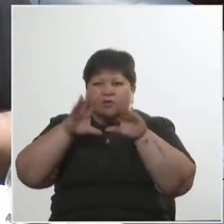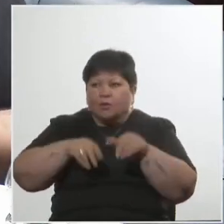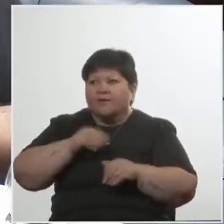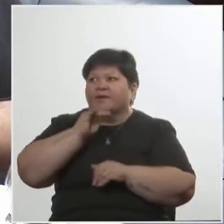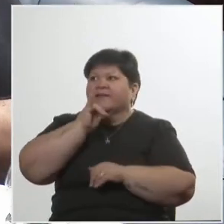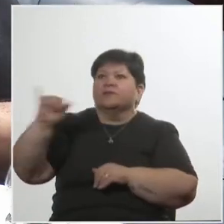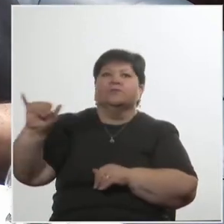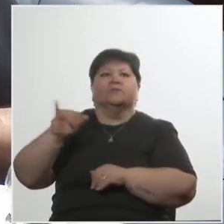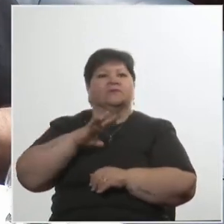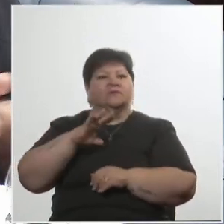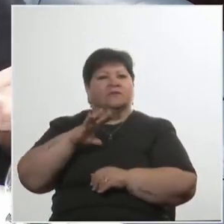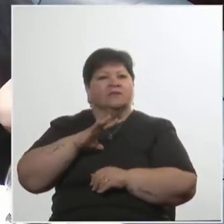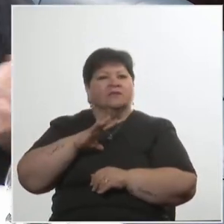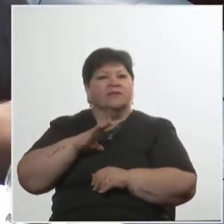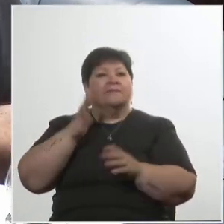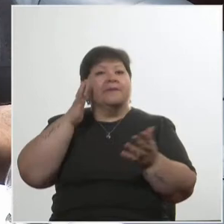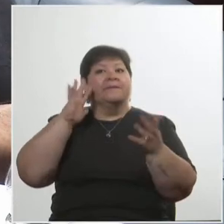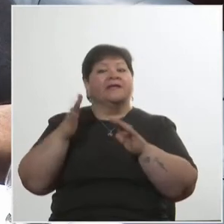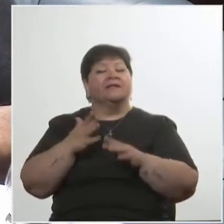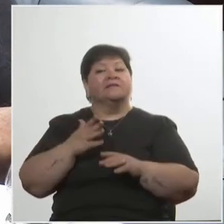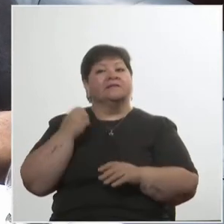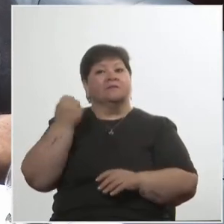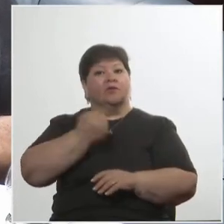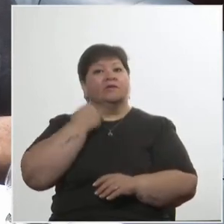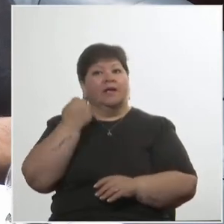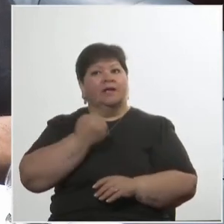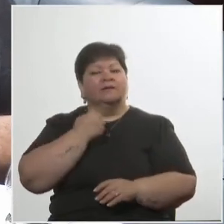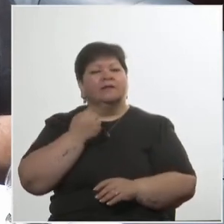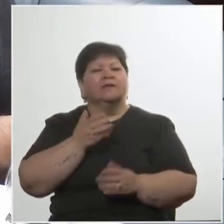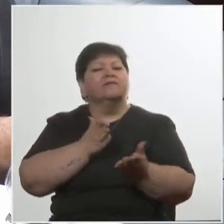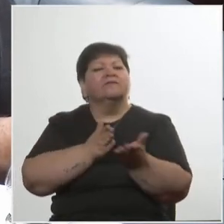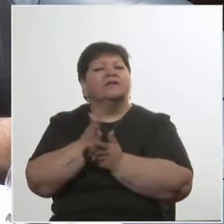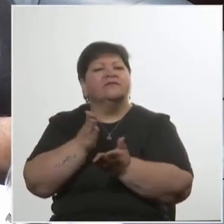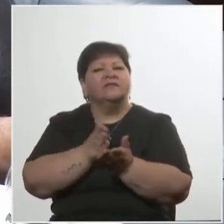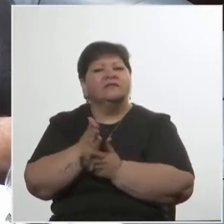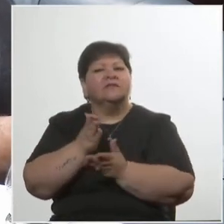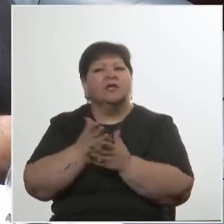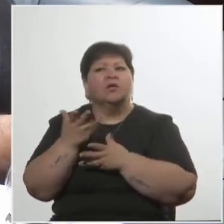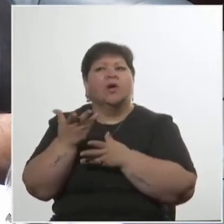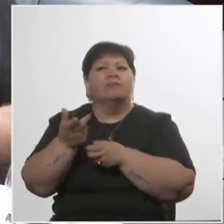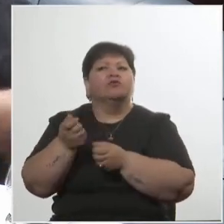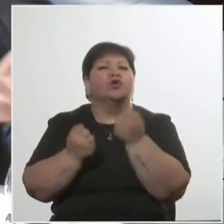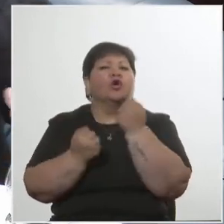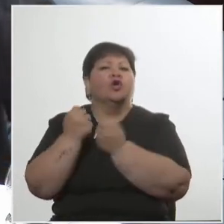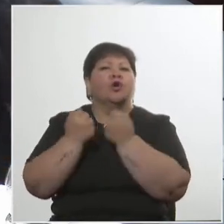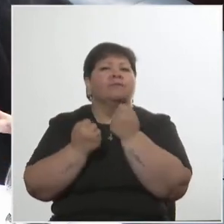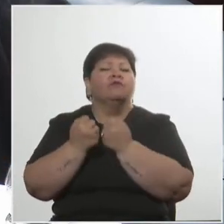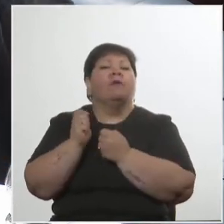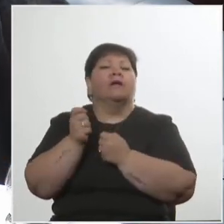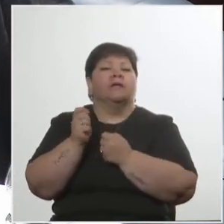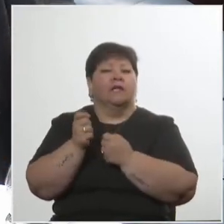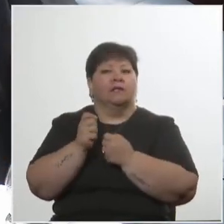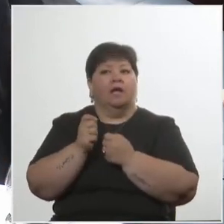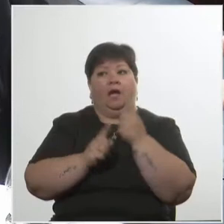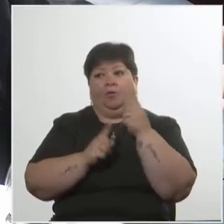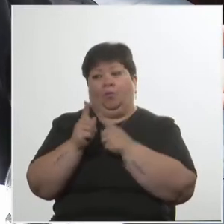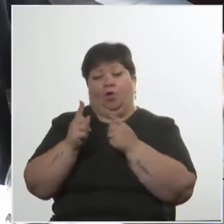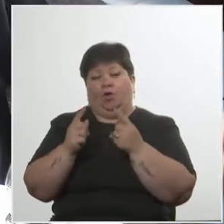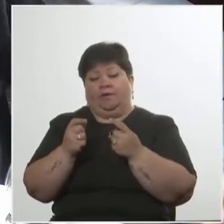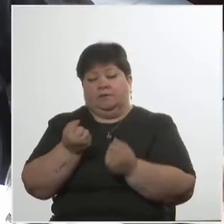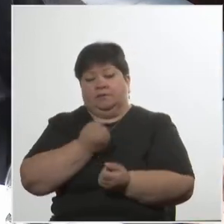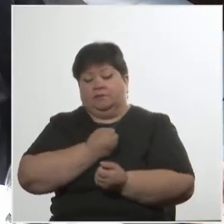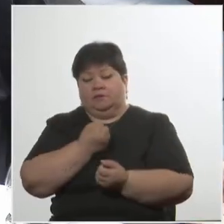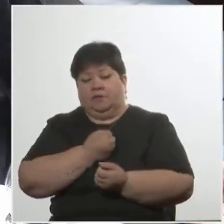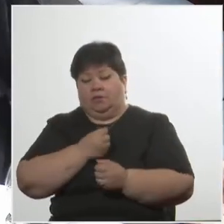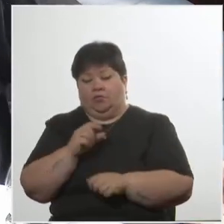y me parece que se es serio que pongamos Quiénes son los beneficiarios bueno algunos que fueron asesinados no pueden